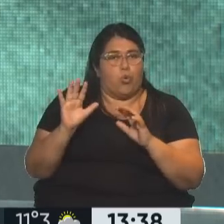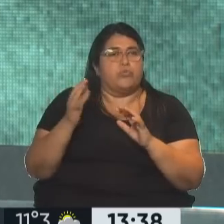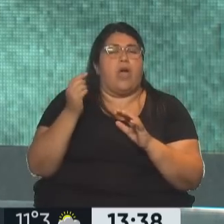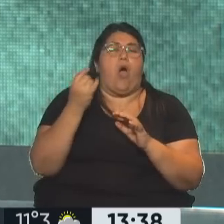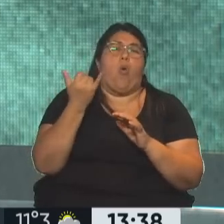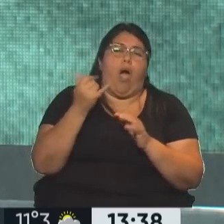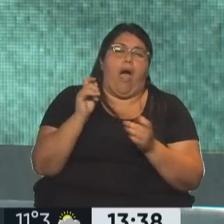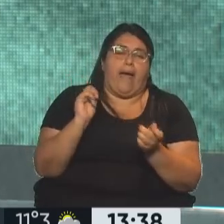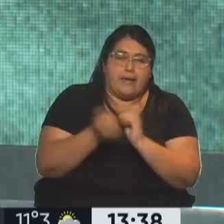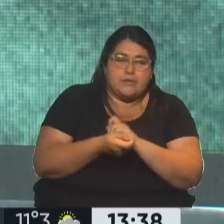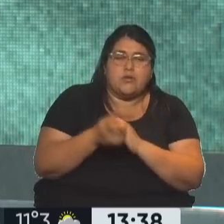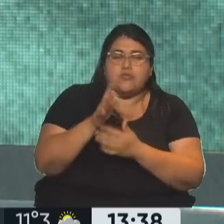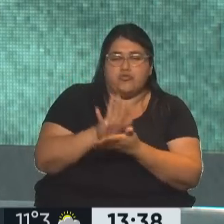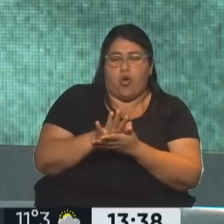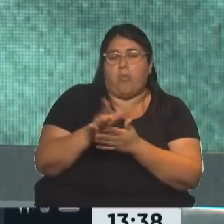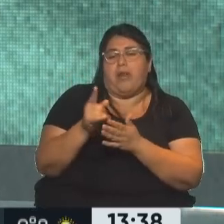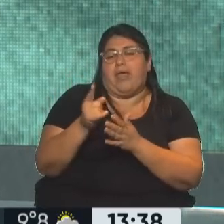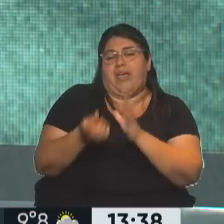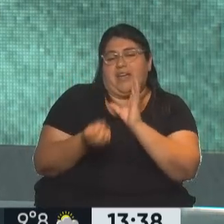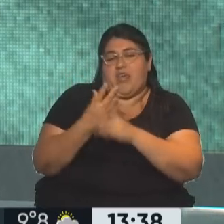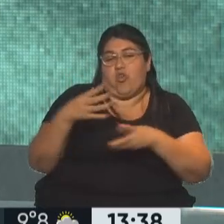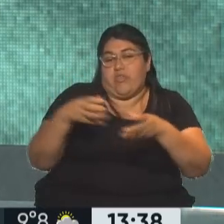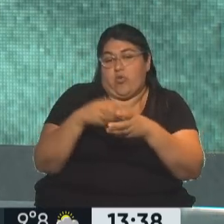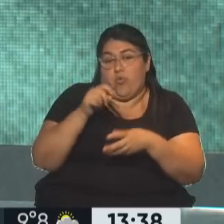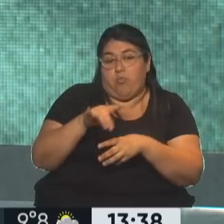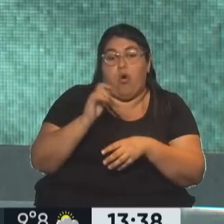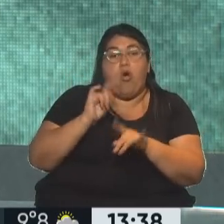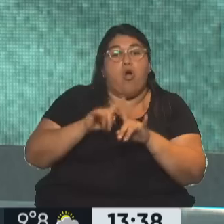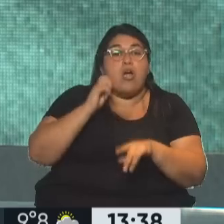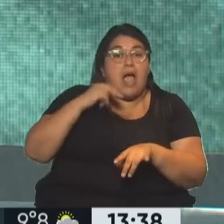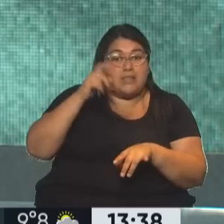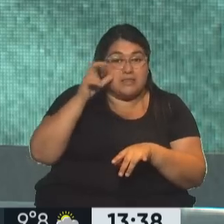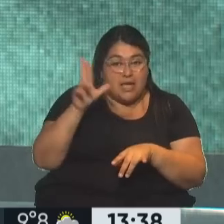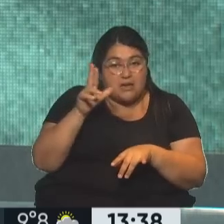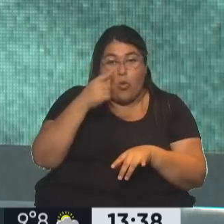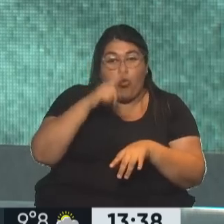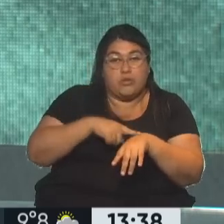un poco la figura de Prigozhin, fundador del grupo Wagner durante los